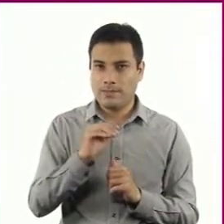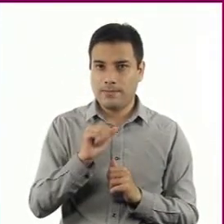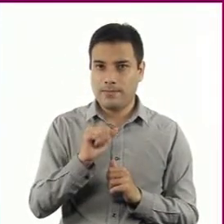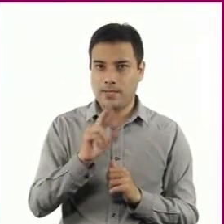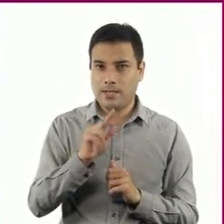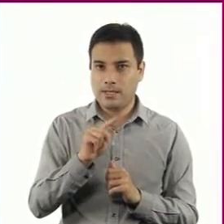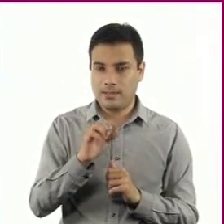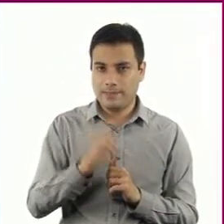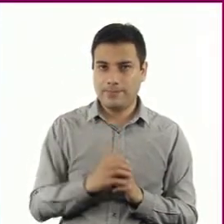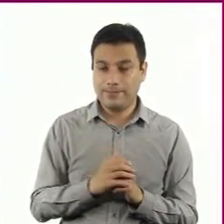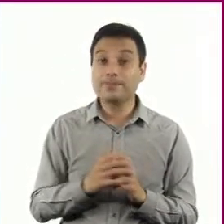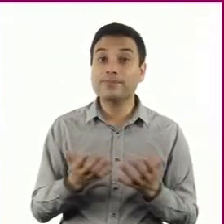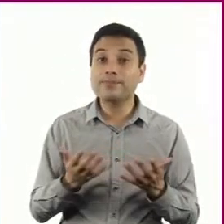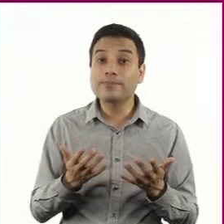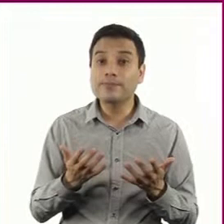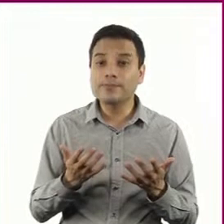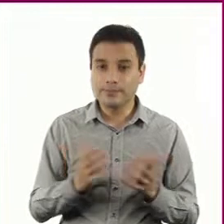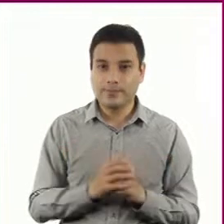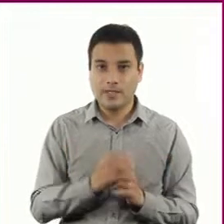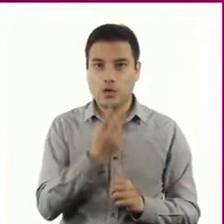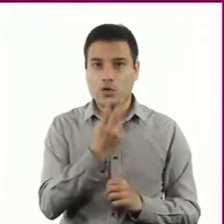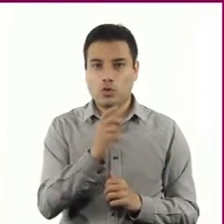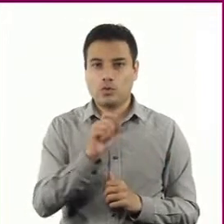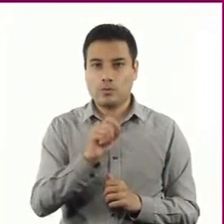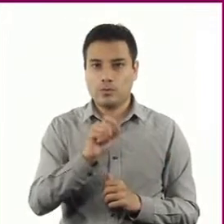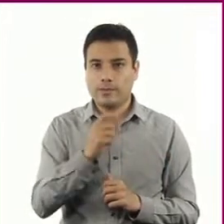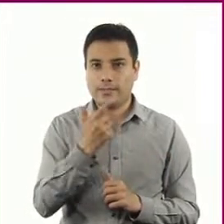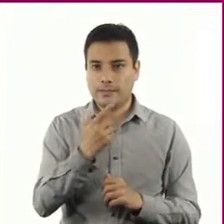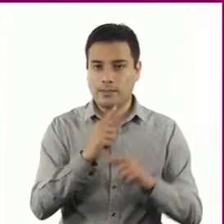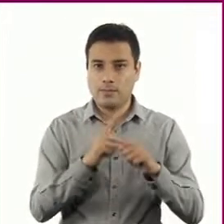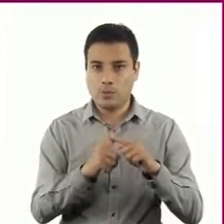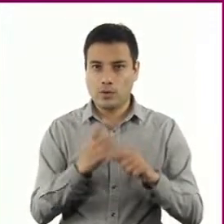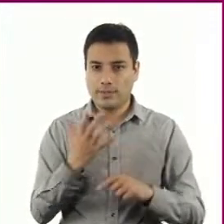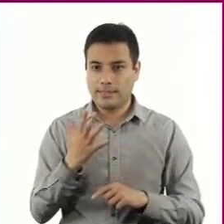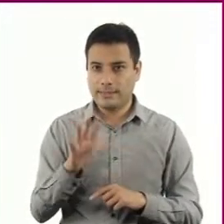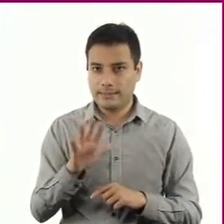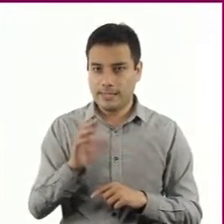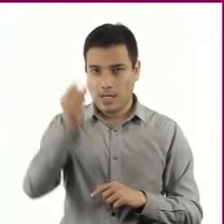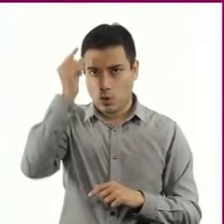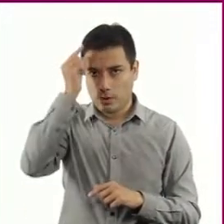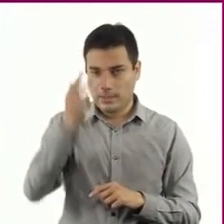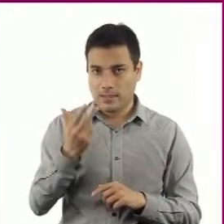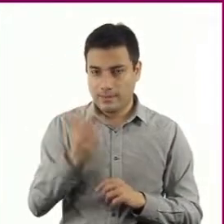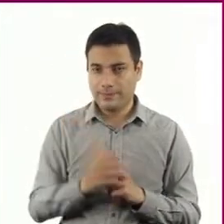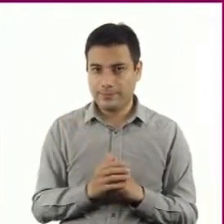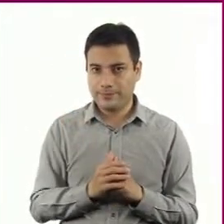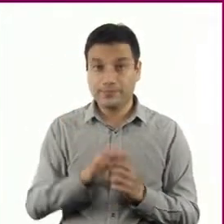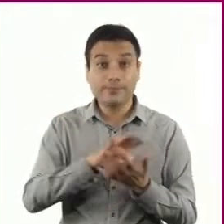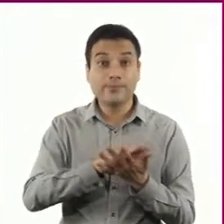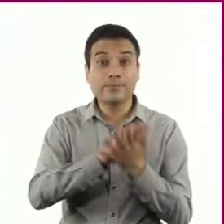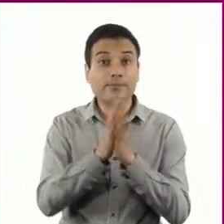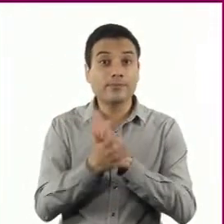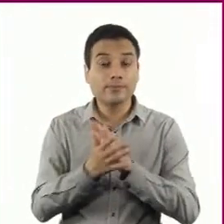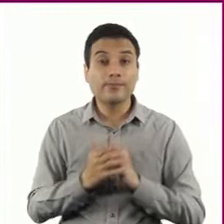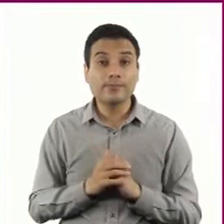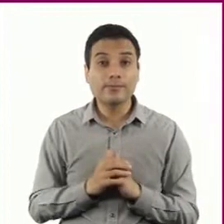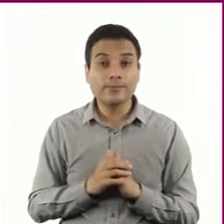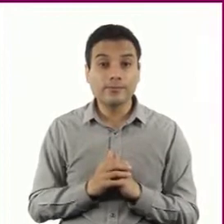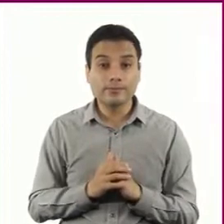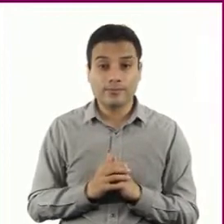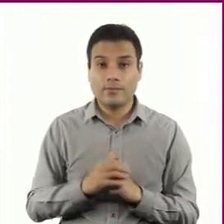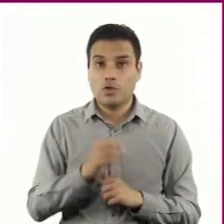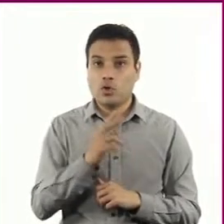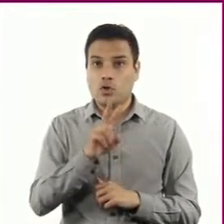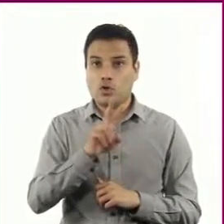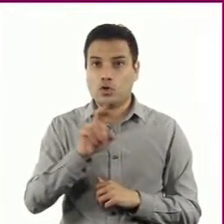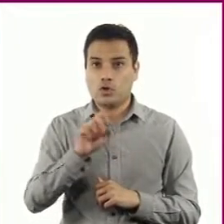cuya distancia media en kilómetros, en notación científica, es 2.27 por 10 a la octava potencia. En notación decimal es igual